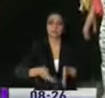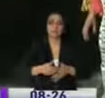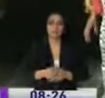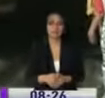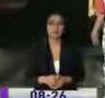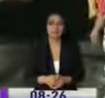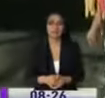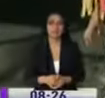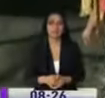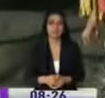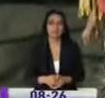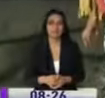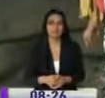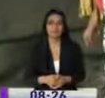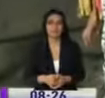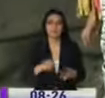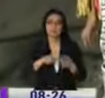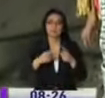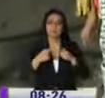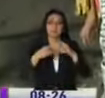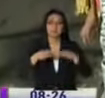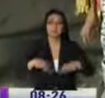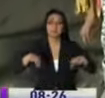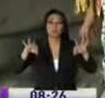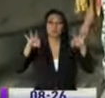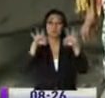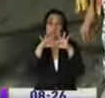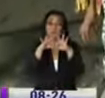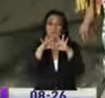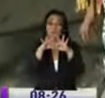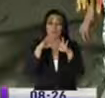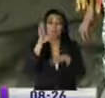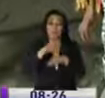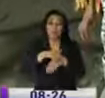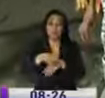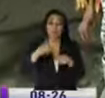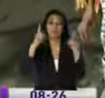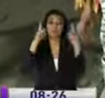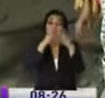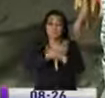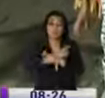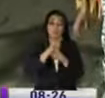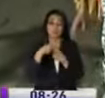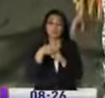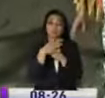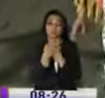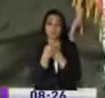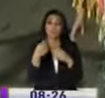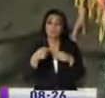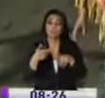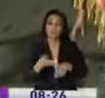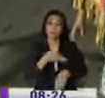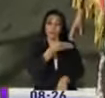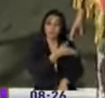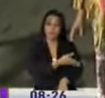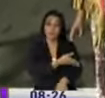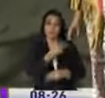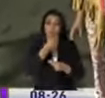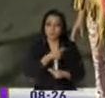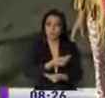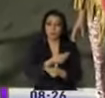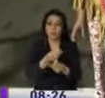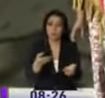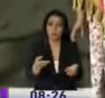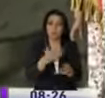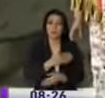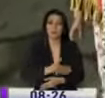Robert, amigos televidentes, es preocupante la situación por la que están pasando los vecinos, pero antes de yo hablar con ellos y contarles todo, quiero que